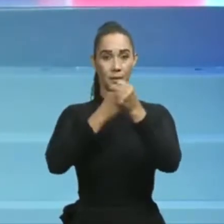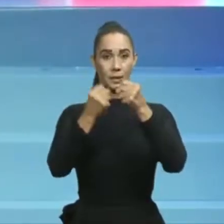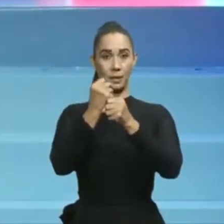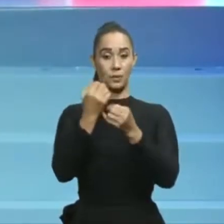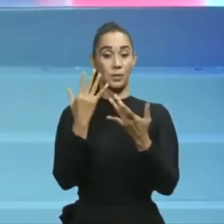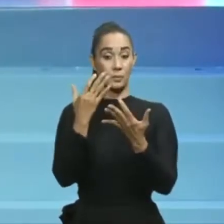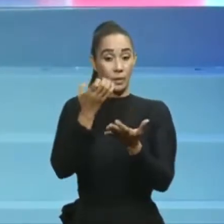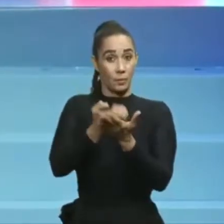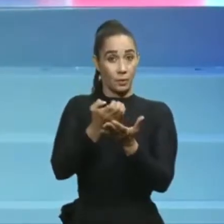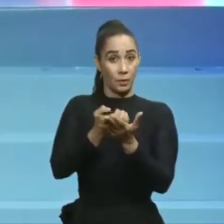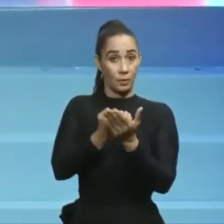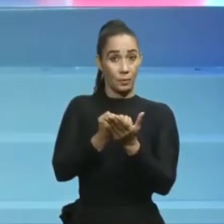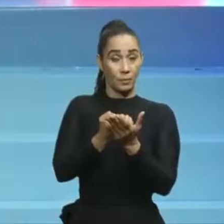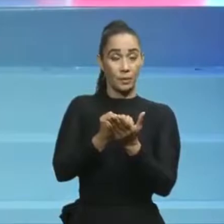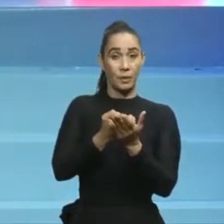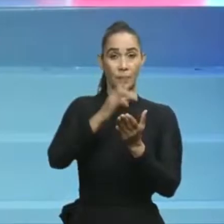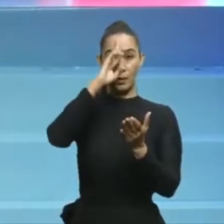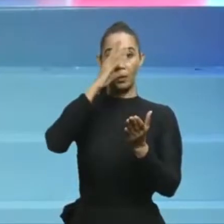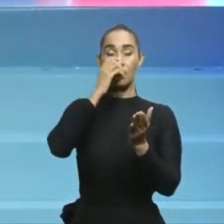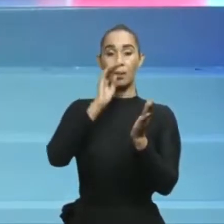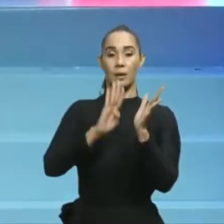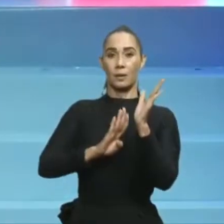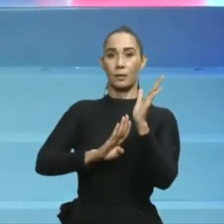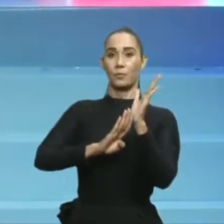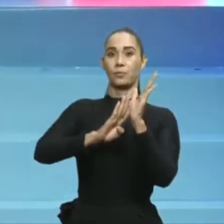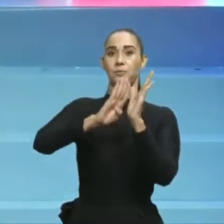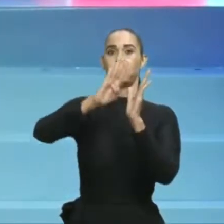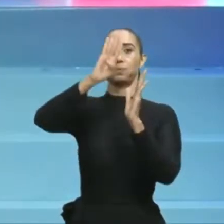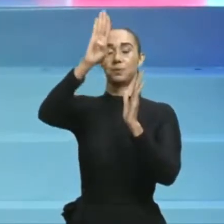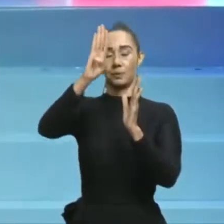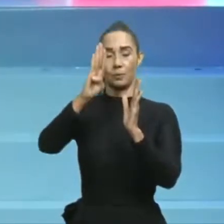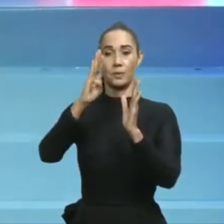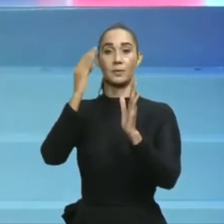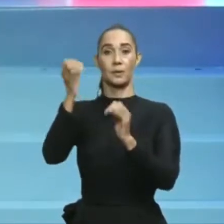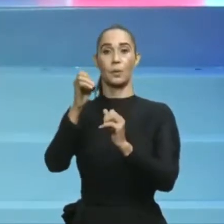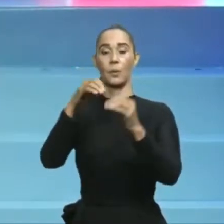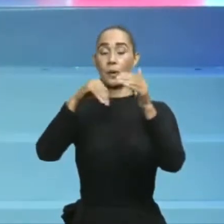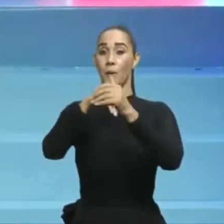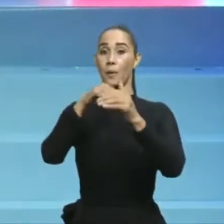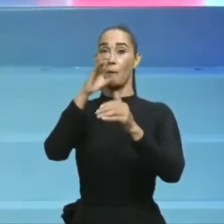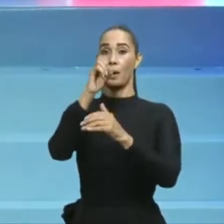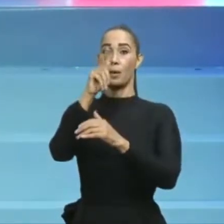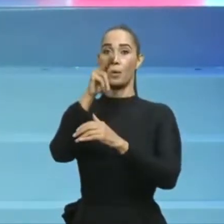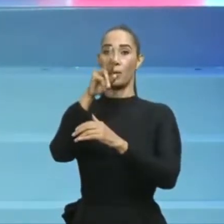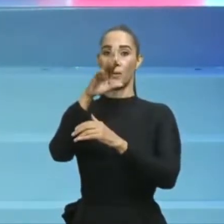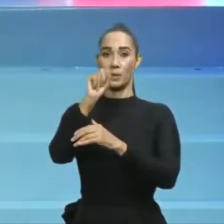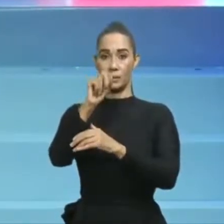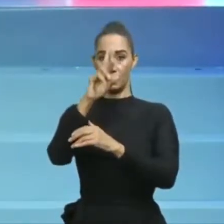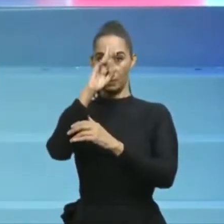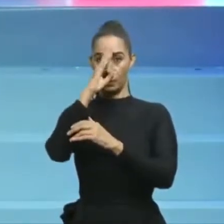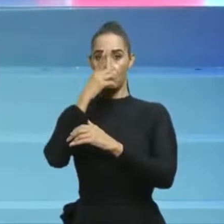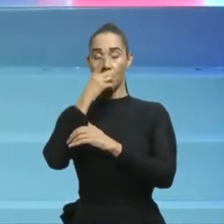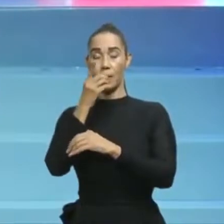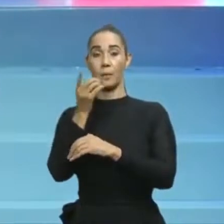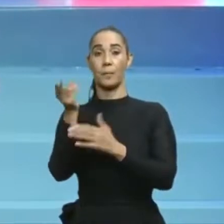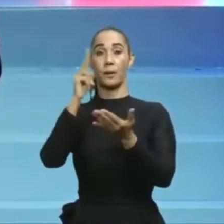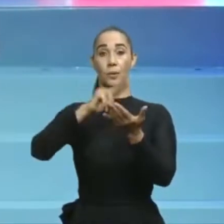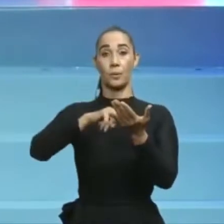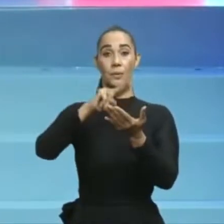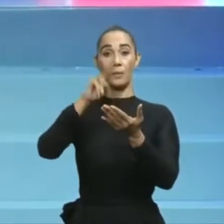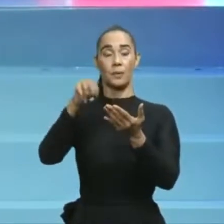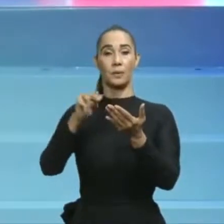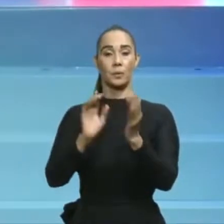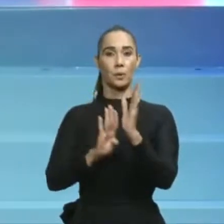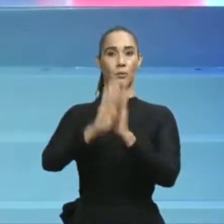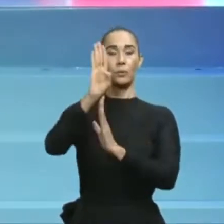crezca según datos del fondo monetario internacional y las proyecciones del banco central de la república dominicana para el 2022 entre